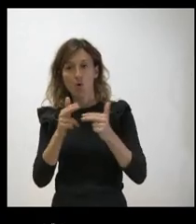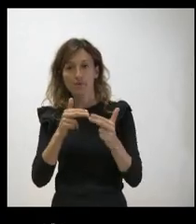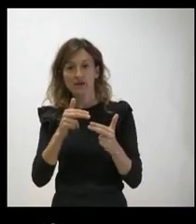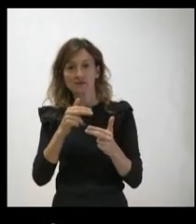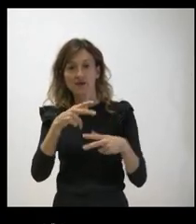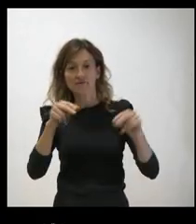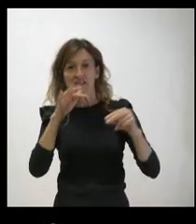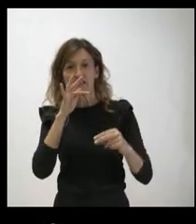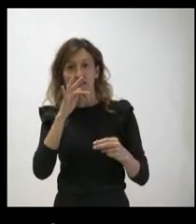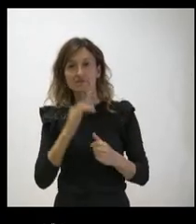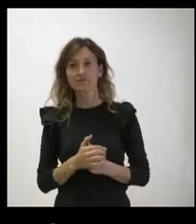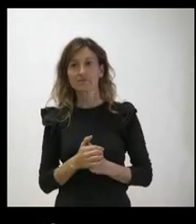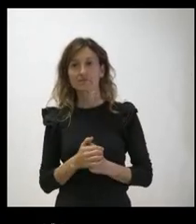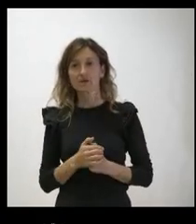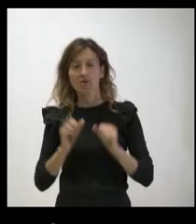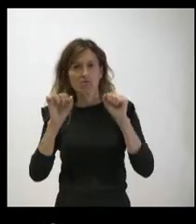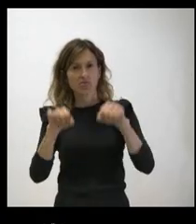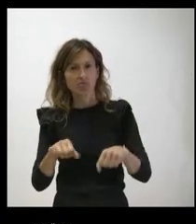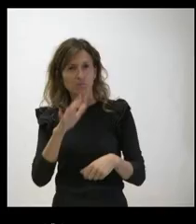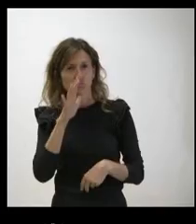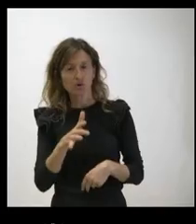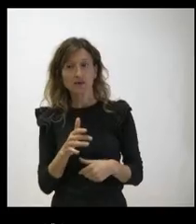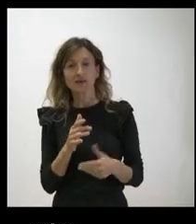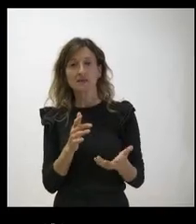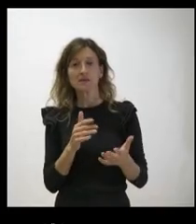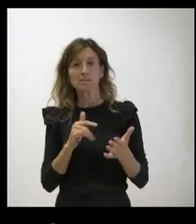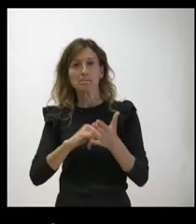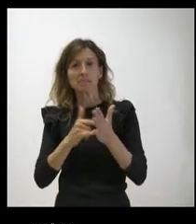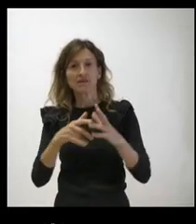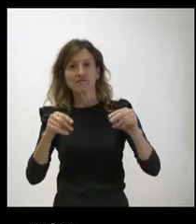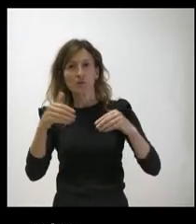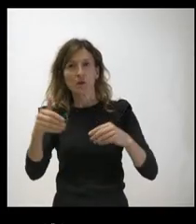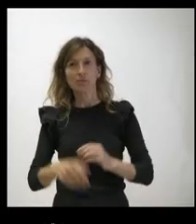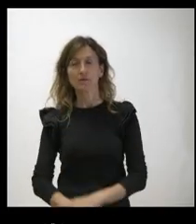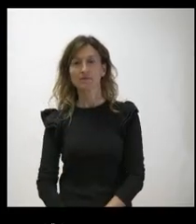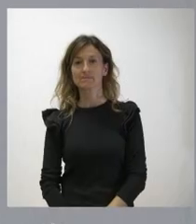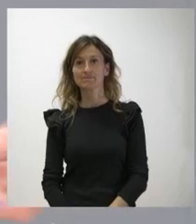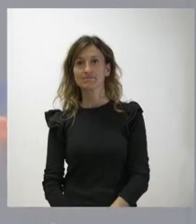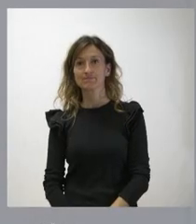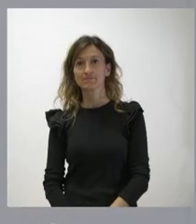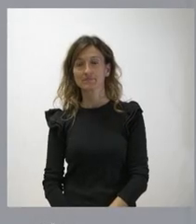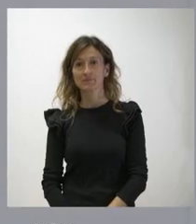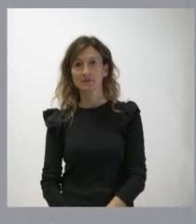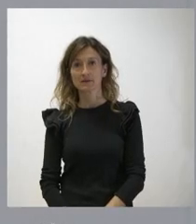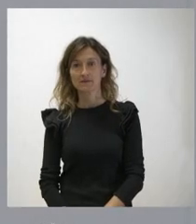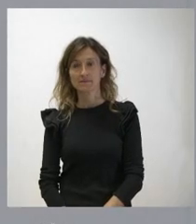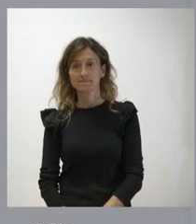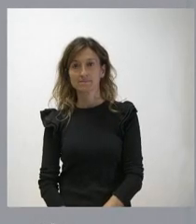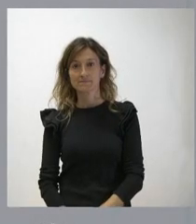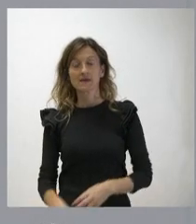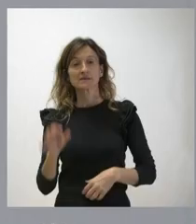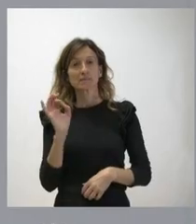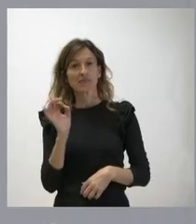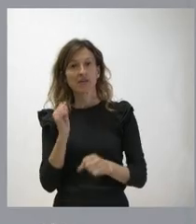concluidas A qué se debe el retraso Y qué previsión de finalización hay sí efectivamente es verdad que se está